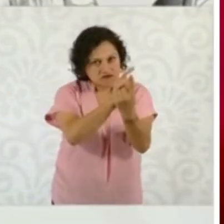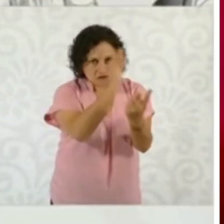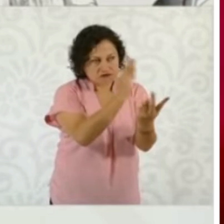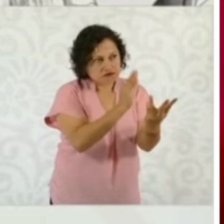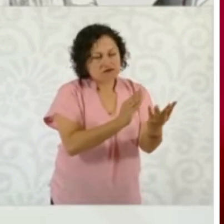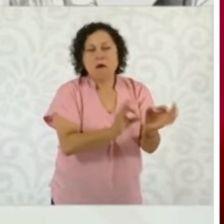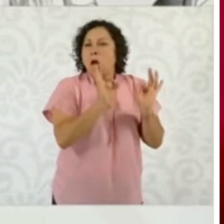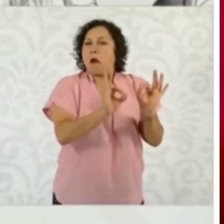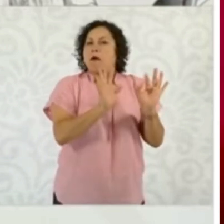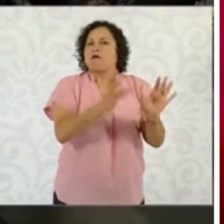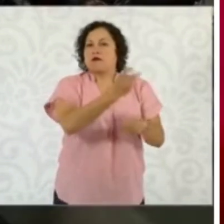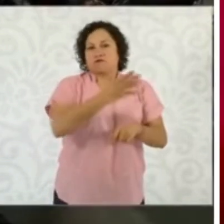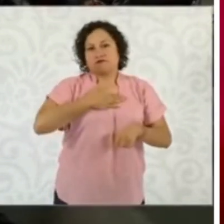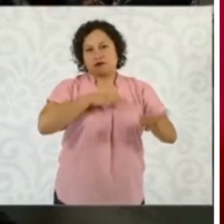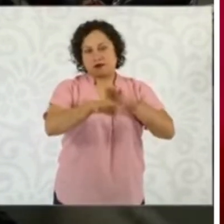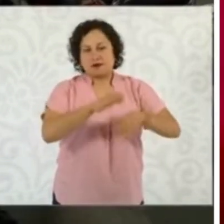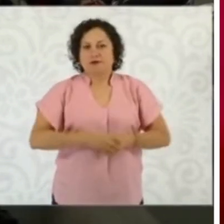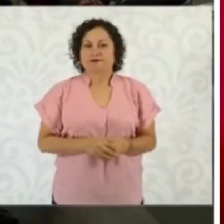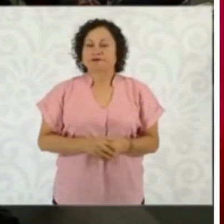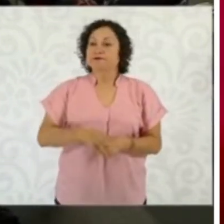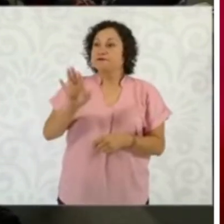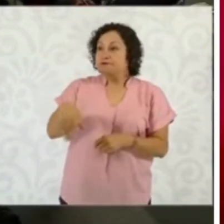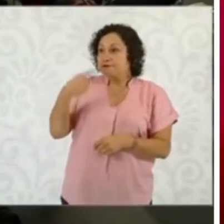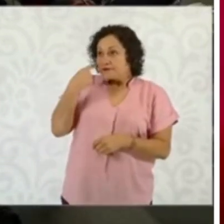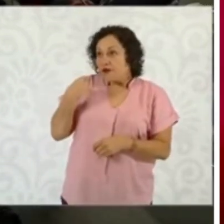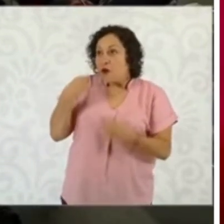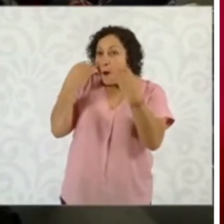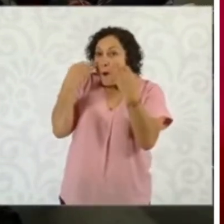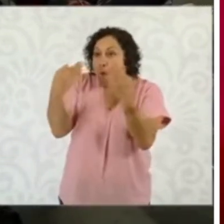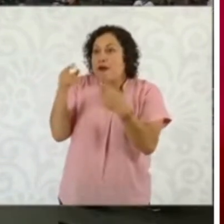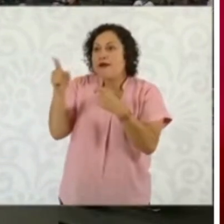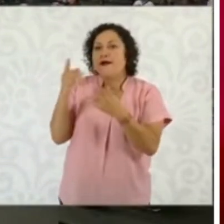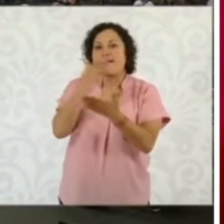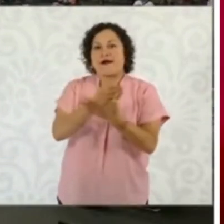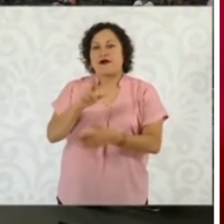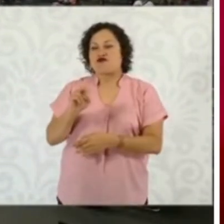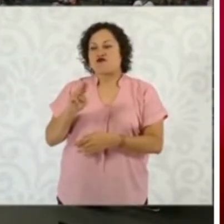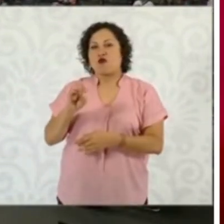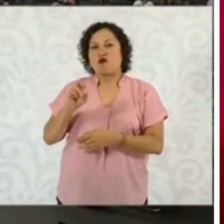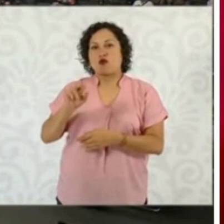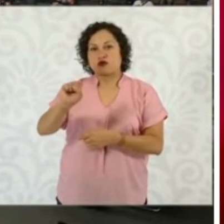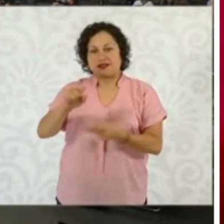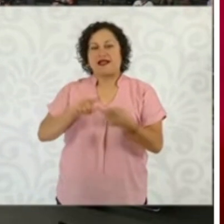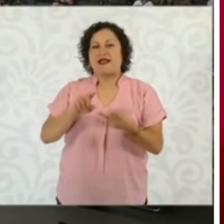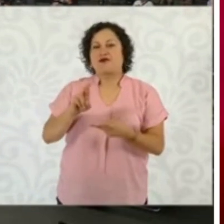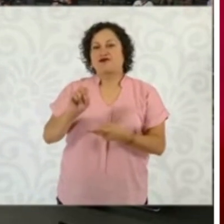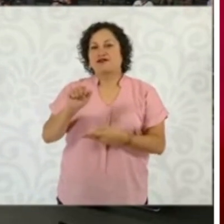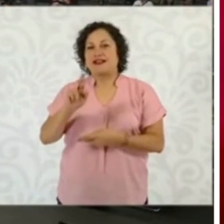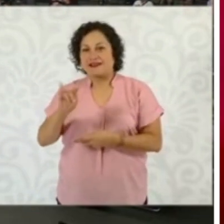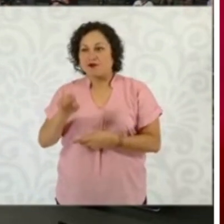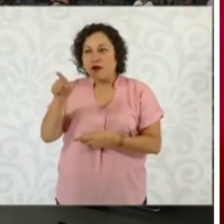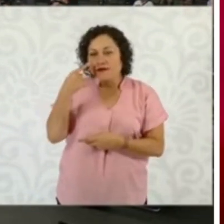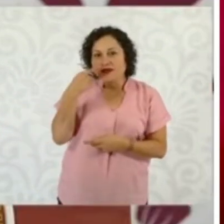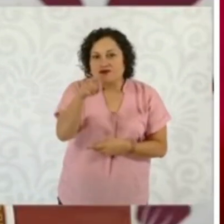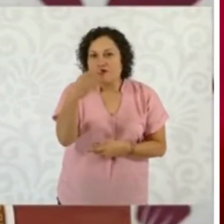al pueblo de México. Yo en lo particular la vi muy contenta ahí en La Rumorosa y en Rosarito. Bueno, otro tanto en Sonora, pero sobre todo ahí en La Rumorosa. Sí, la